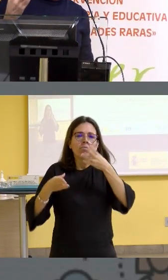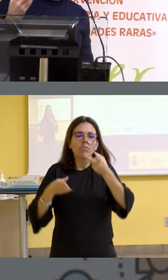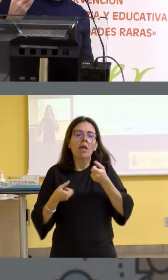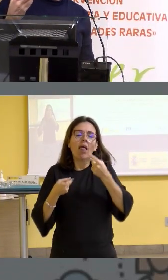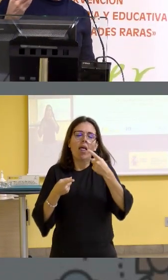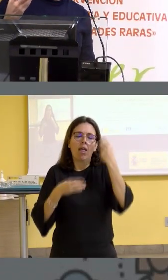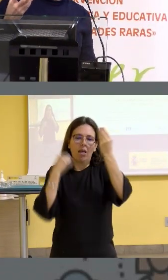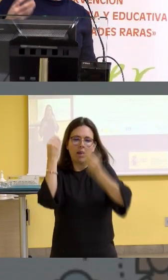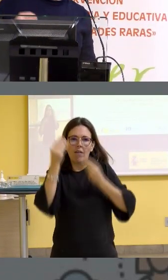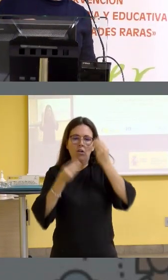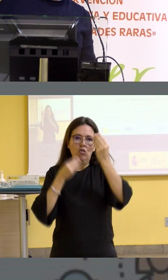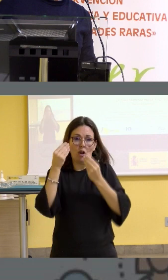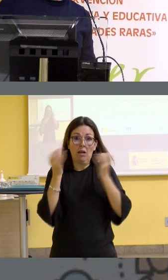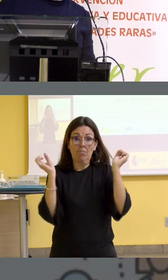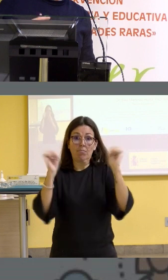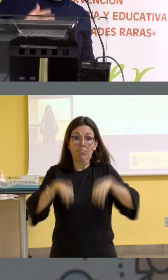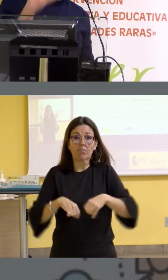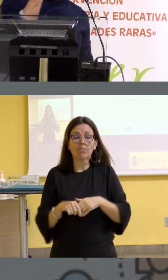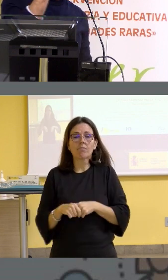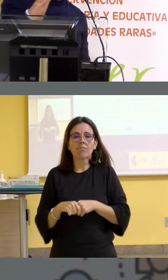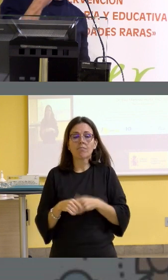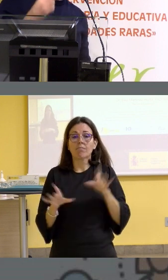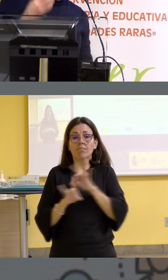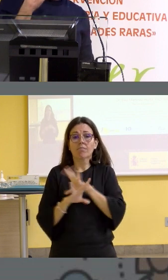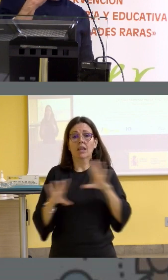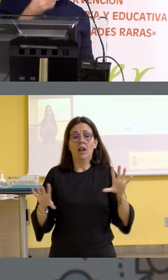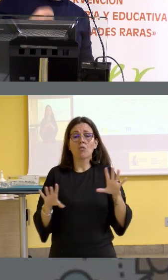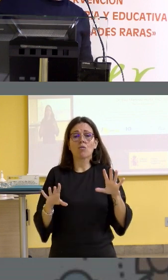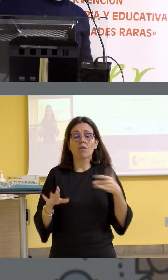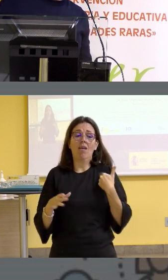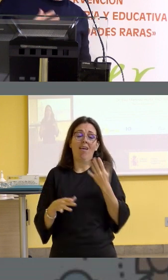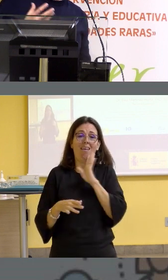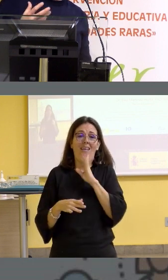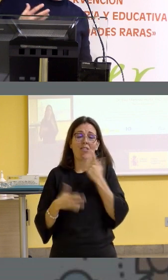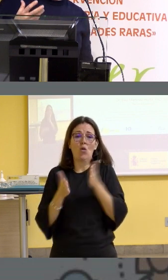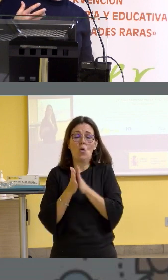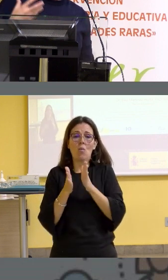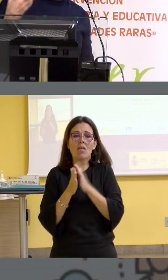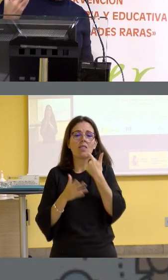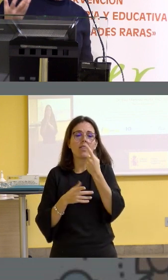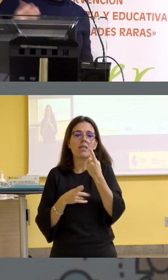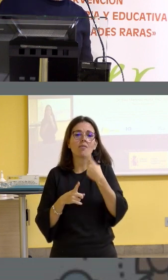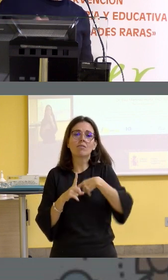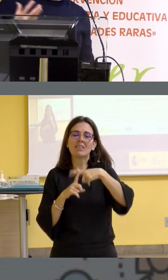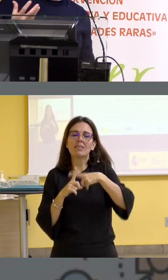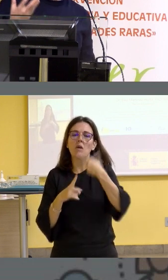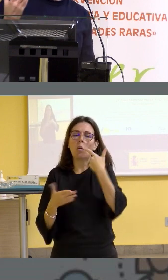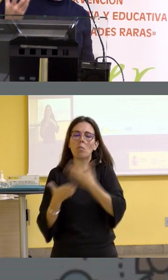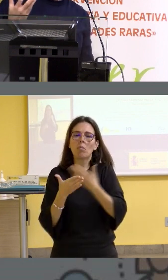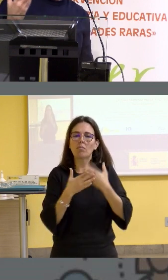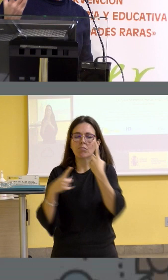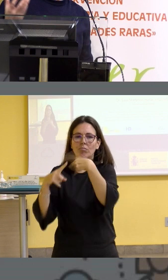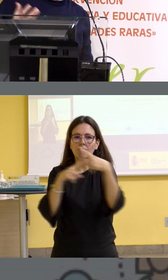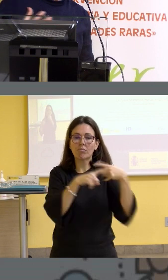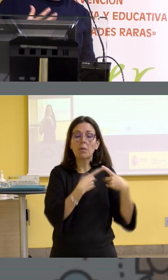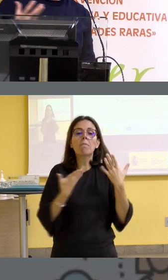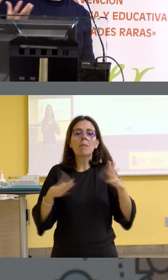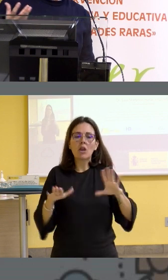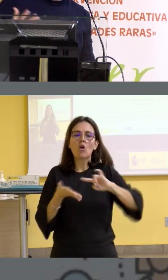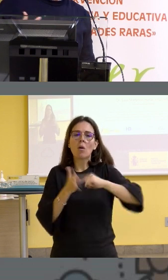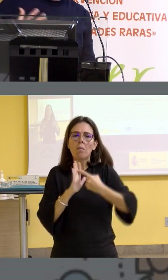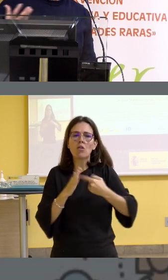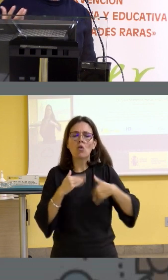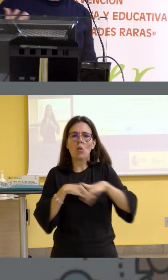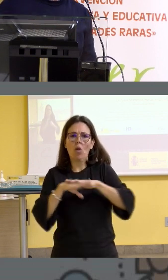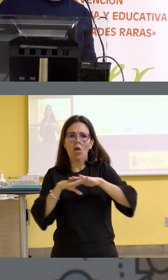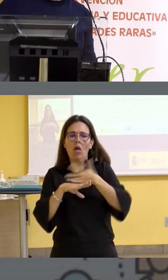pensar, ¿de acuerdo? Porque es evidente, como comentaba la compañera, que tenemos distintos niveles de evidencia, pero tenemos un método. Nos